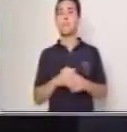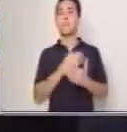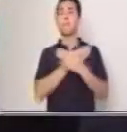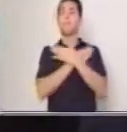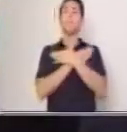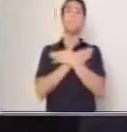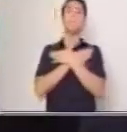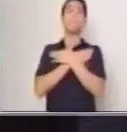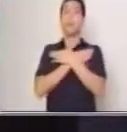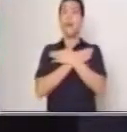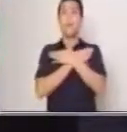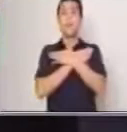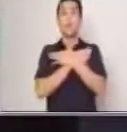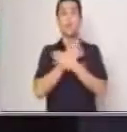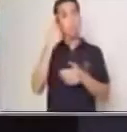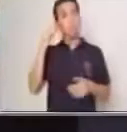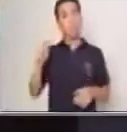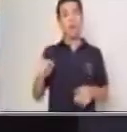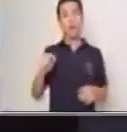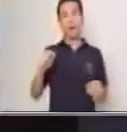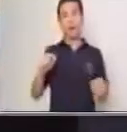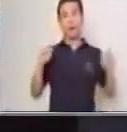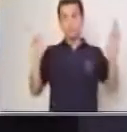Conmemoramos el Día del Trabajo,